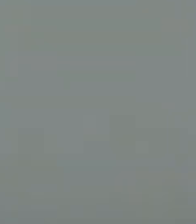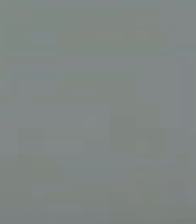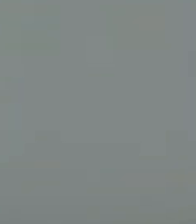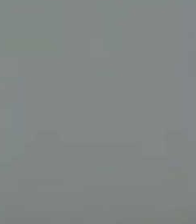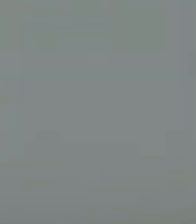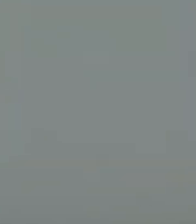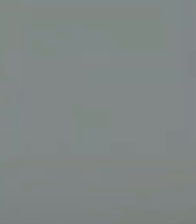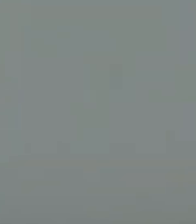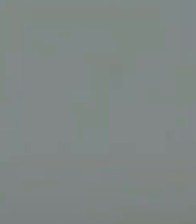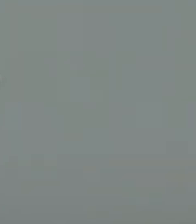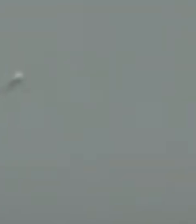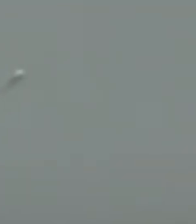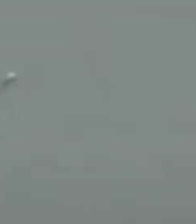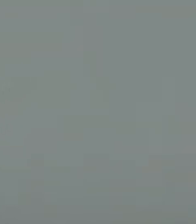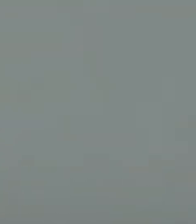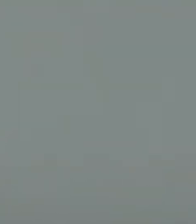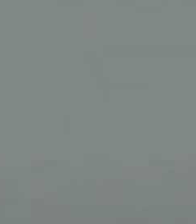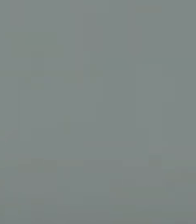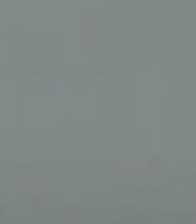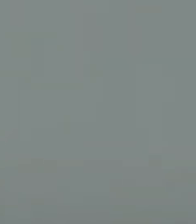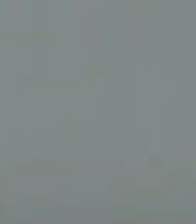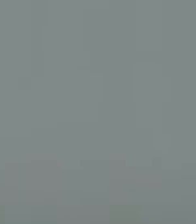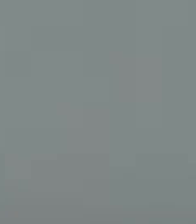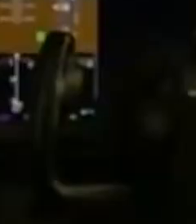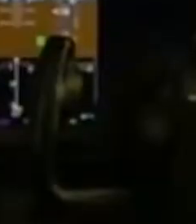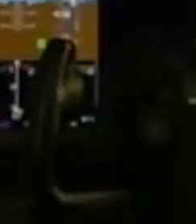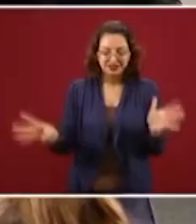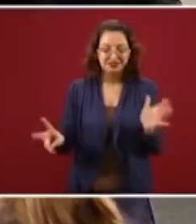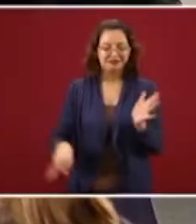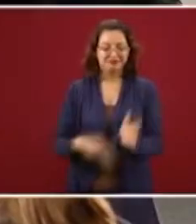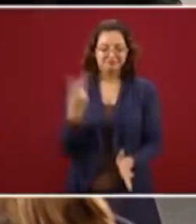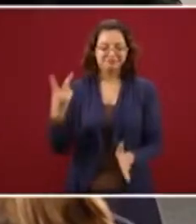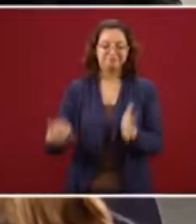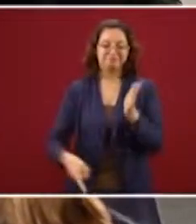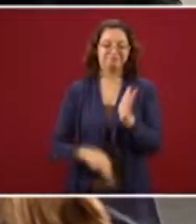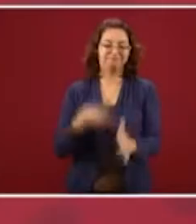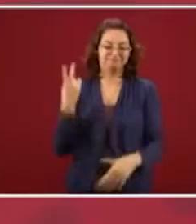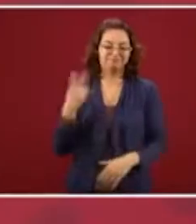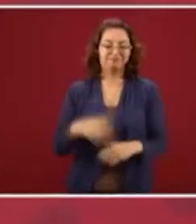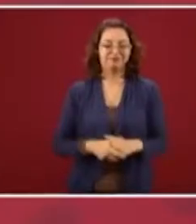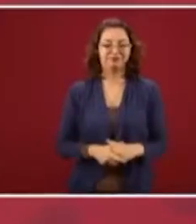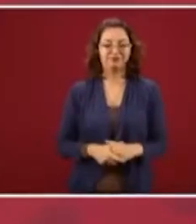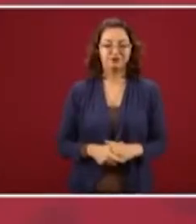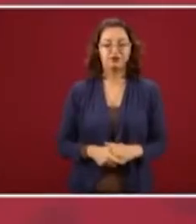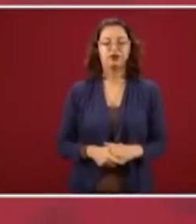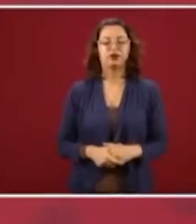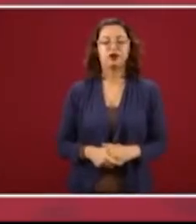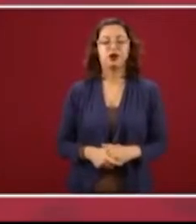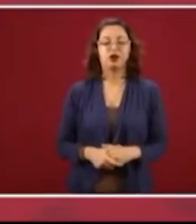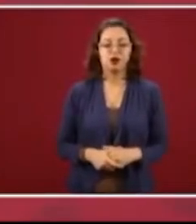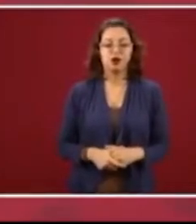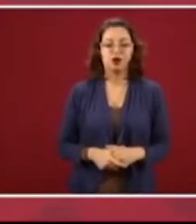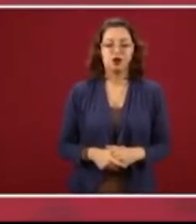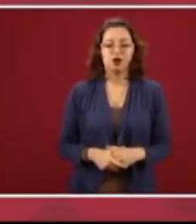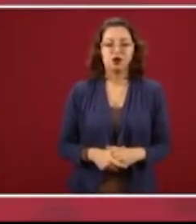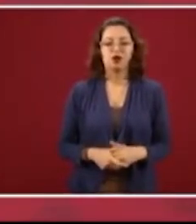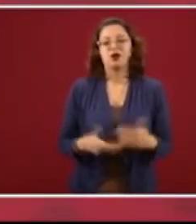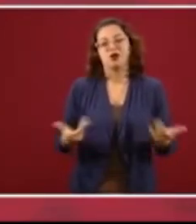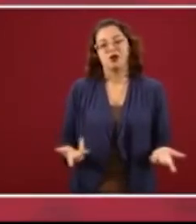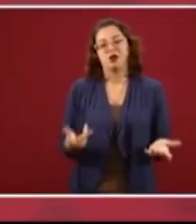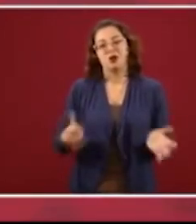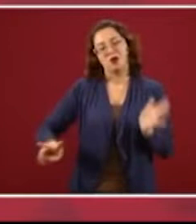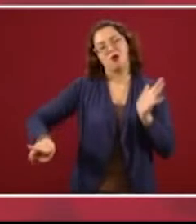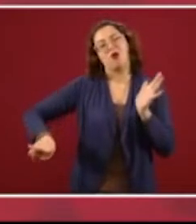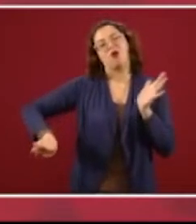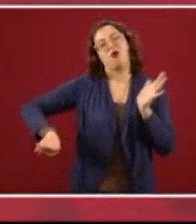de vanguardia y en una rifa organizada por la Lotería Nacional. Vamos a repasar, porque los